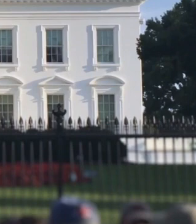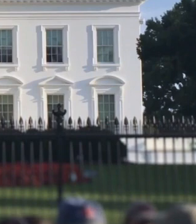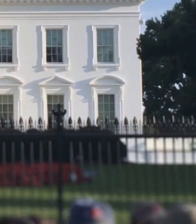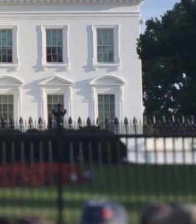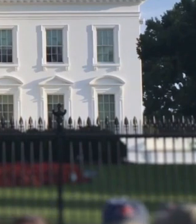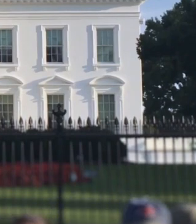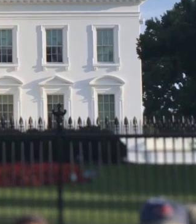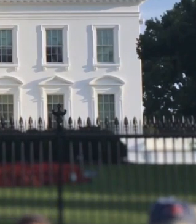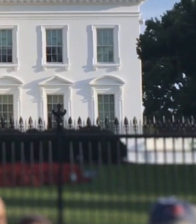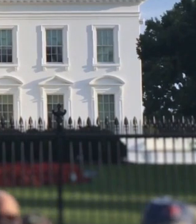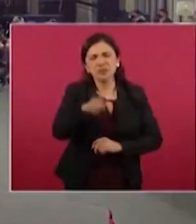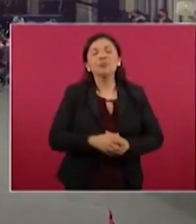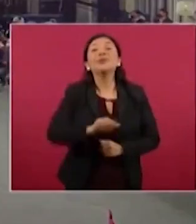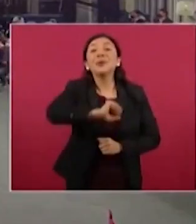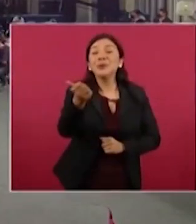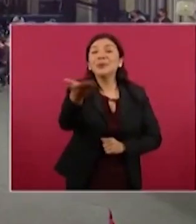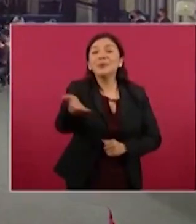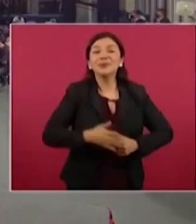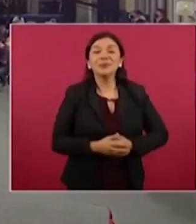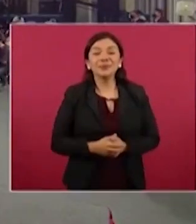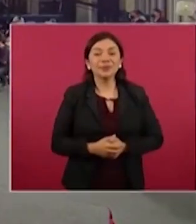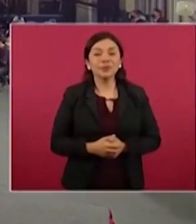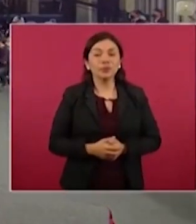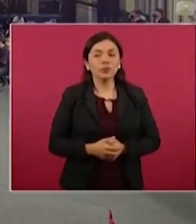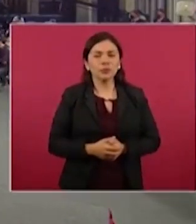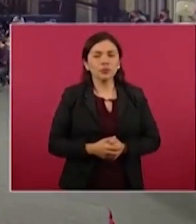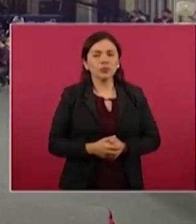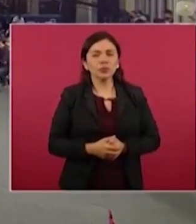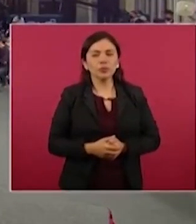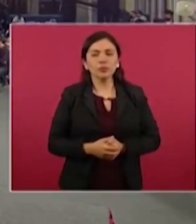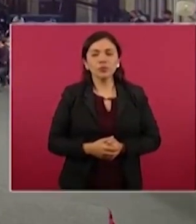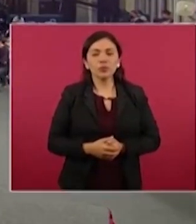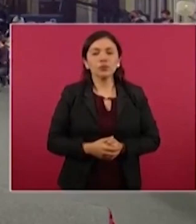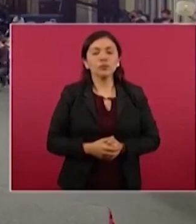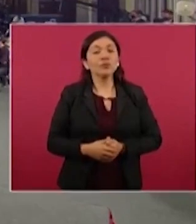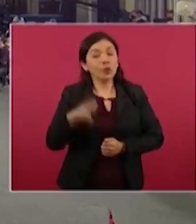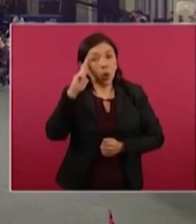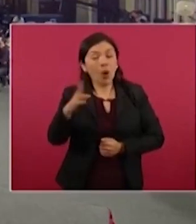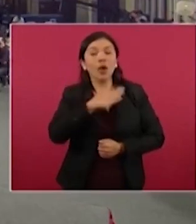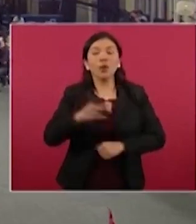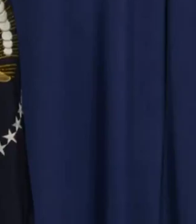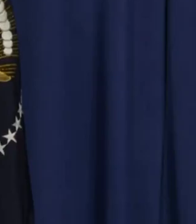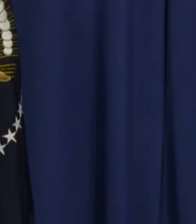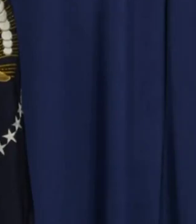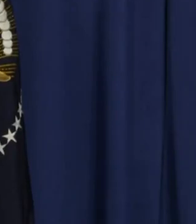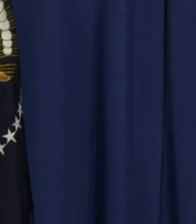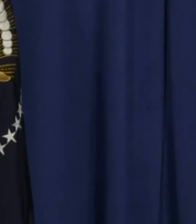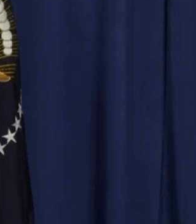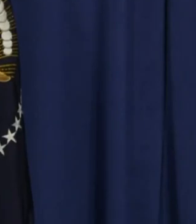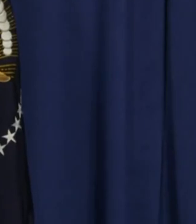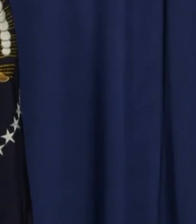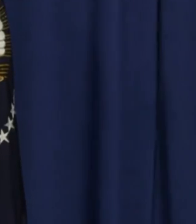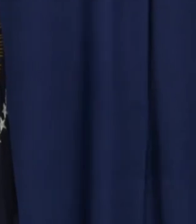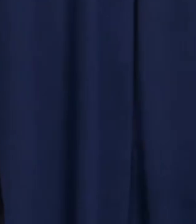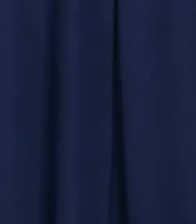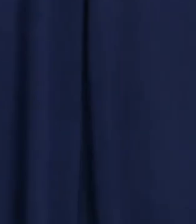casa blanca para persuadirlo lópez obrador mantiene que a la cumbre de las américas deben ser invitados todos los gobiernos y la administración bailen